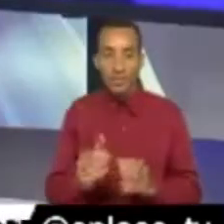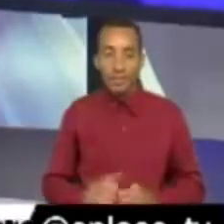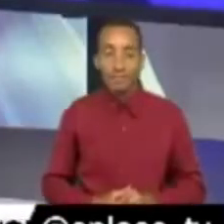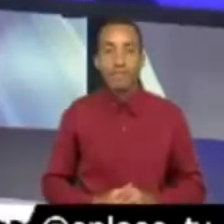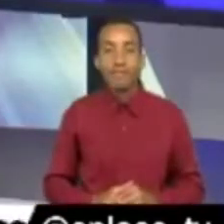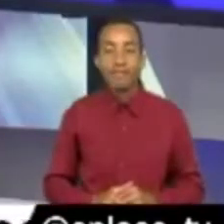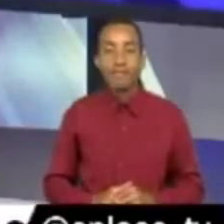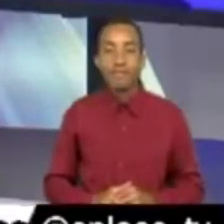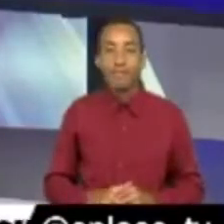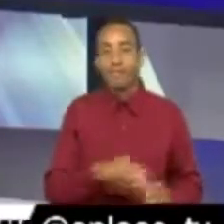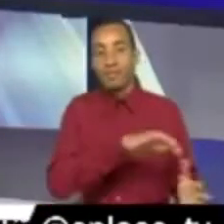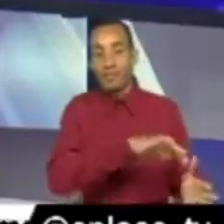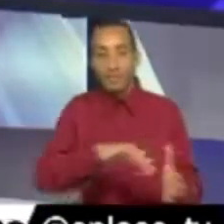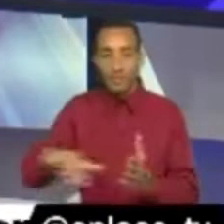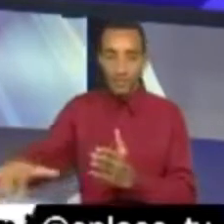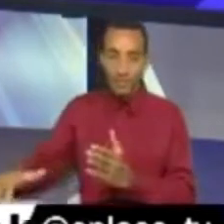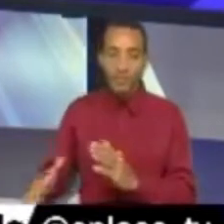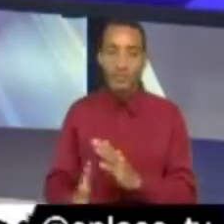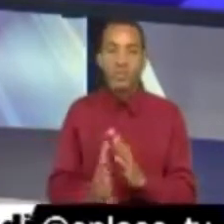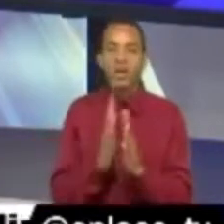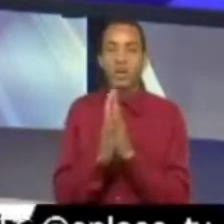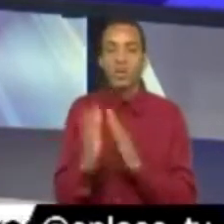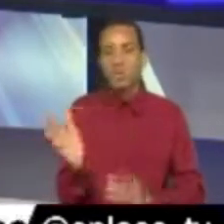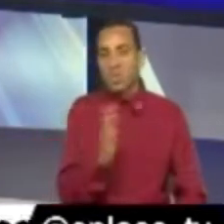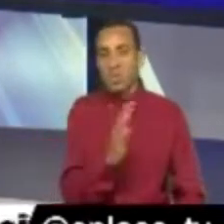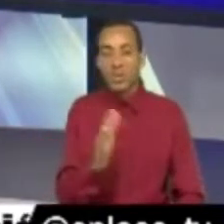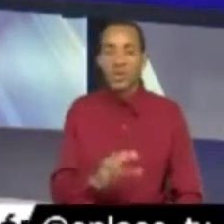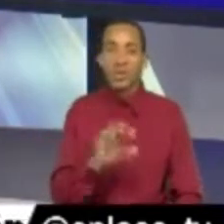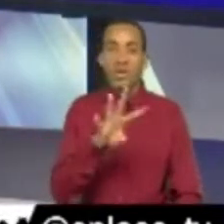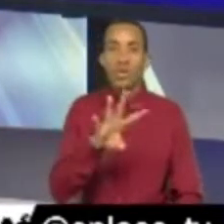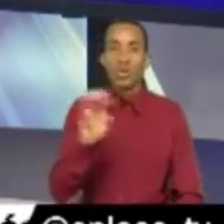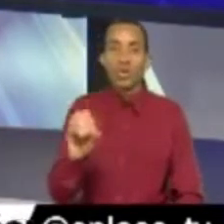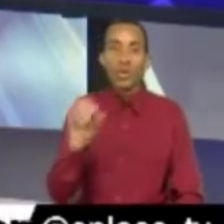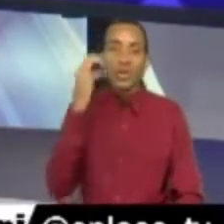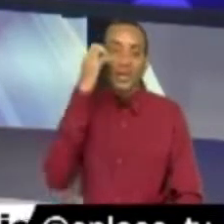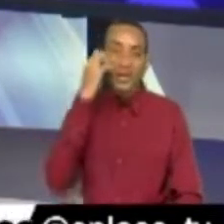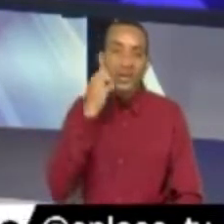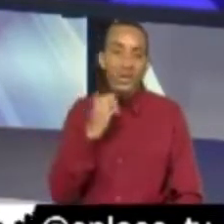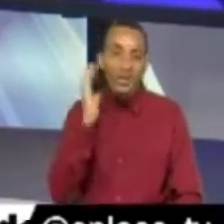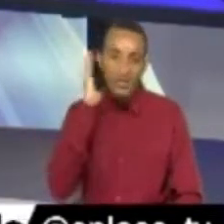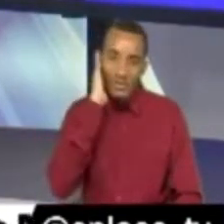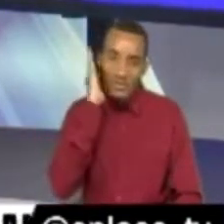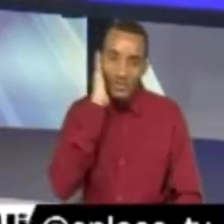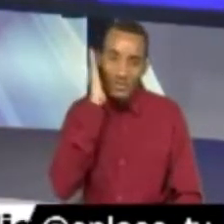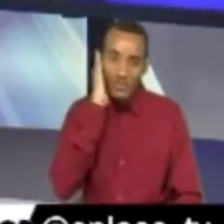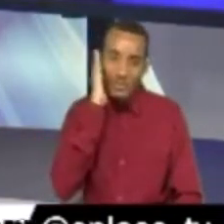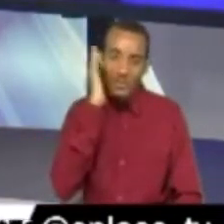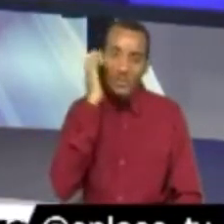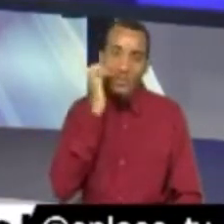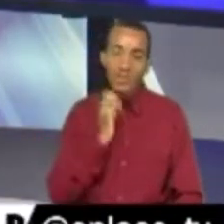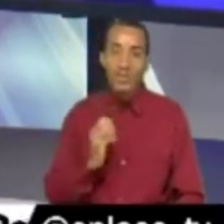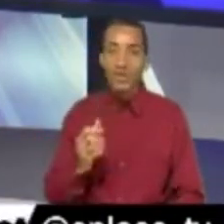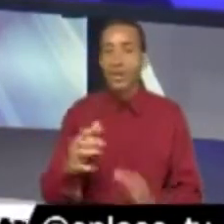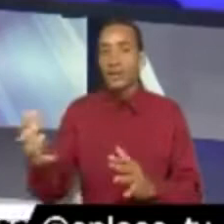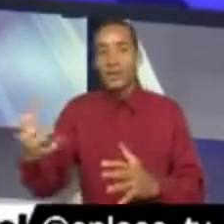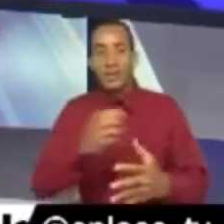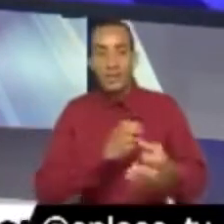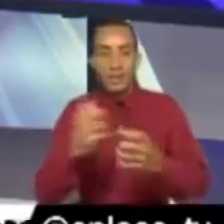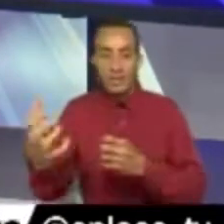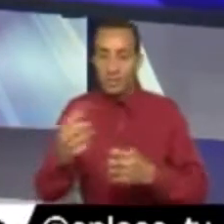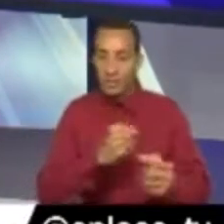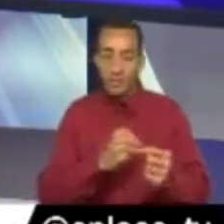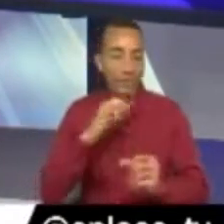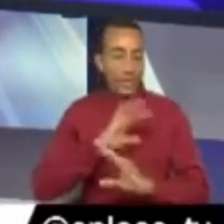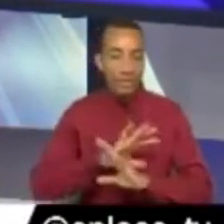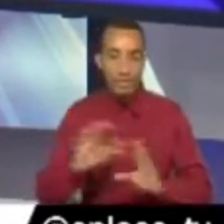En otras noticias, alrededor de 40 celulares que habían sido robados recuperaron las autoridades. Los equipos móviles fueron